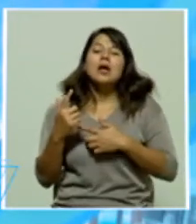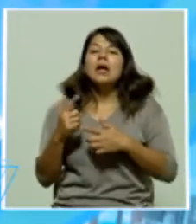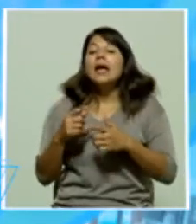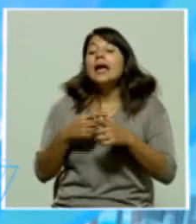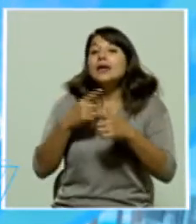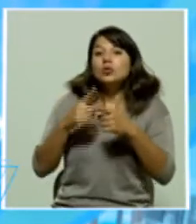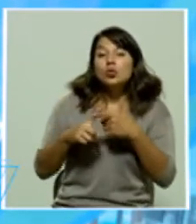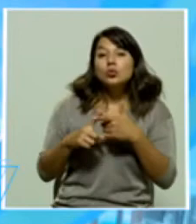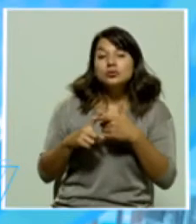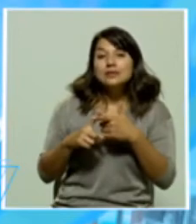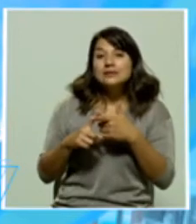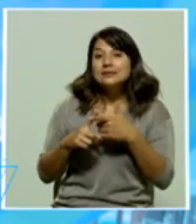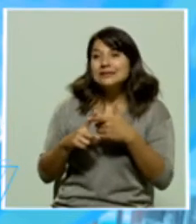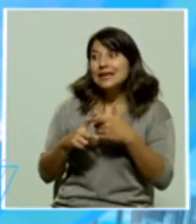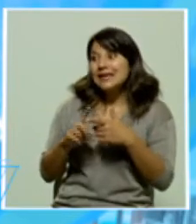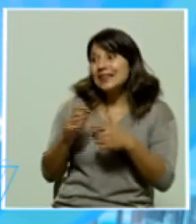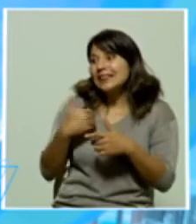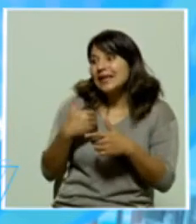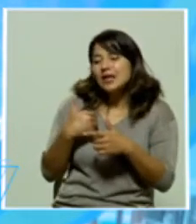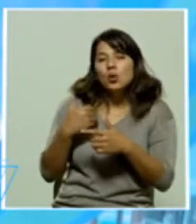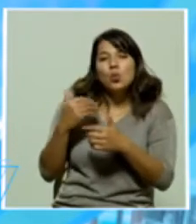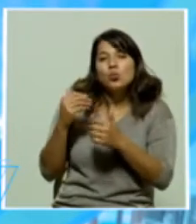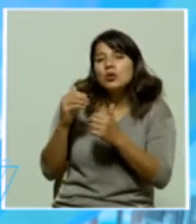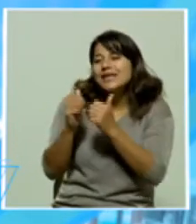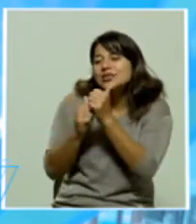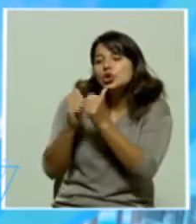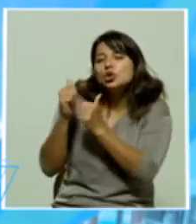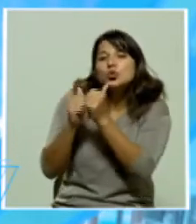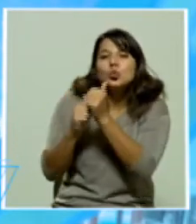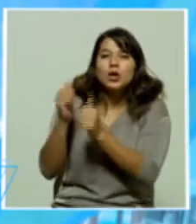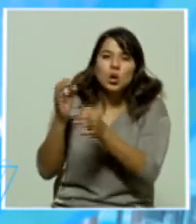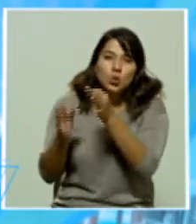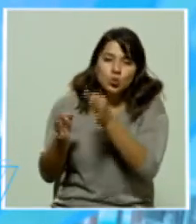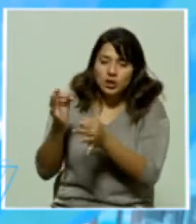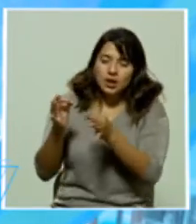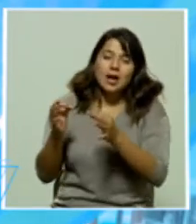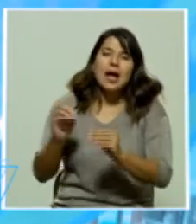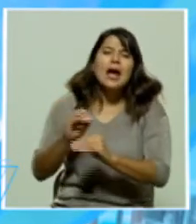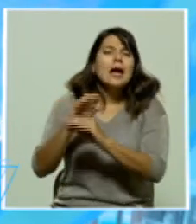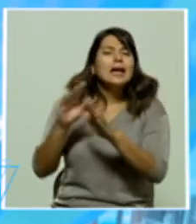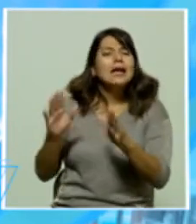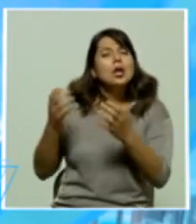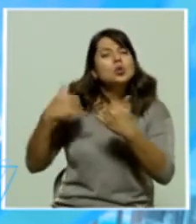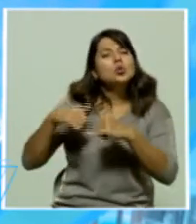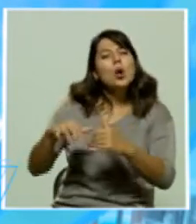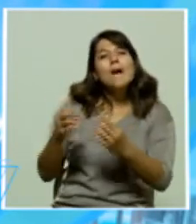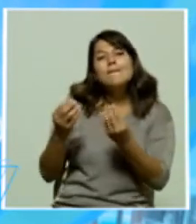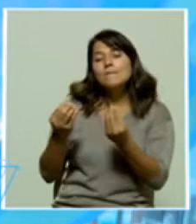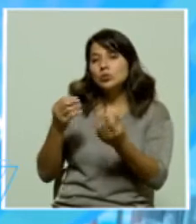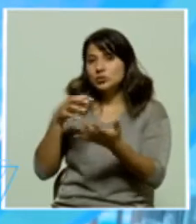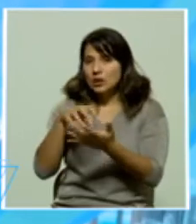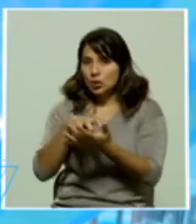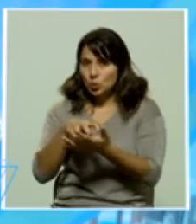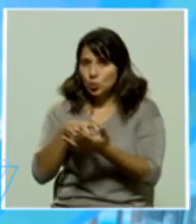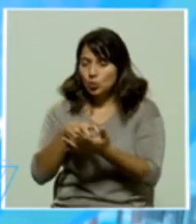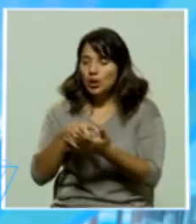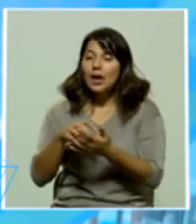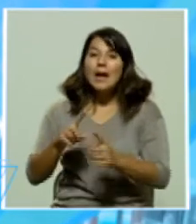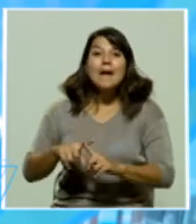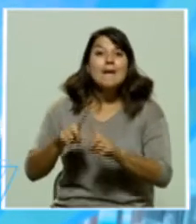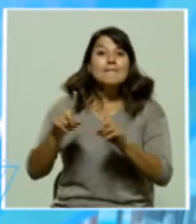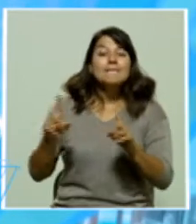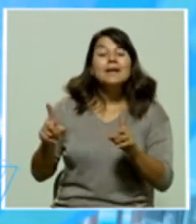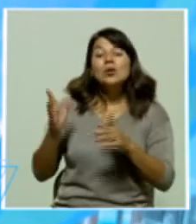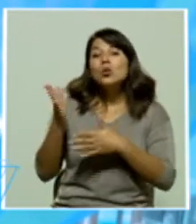Y entonces hay toda una estructura jurídica, ciertamente con un montón de cuestionamientos que están explorados en el documental, pero que de